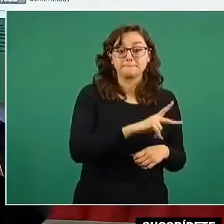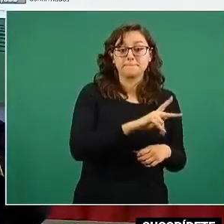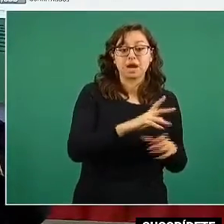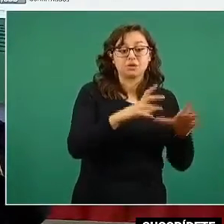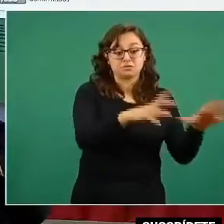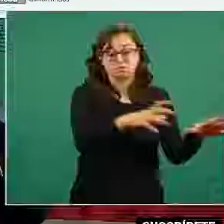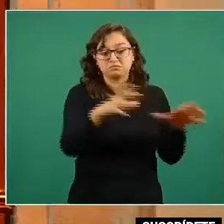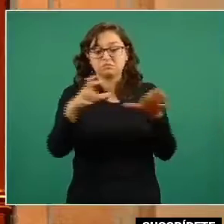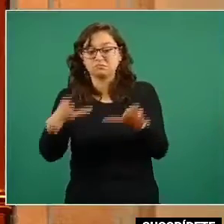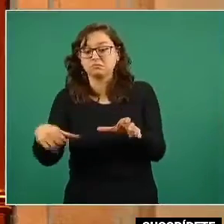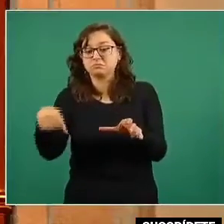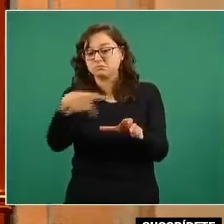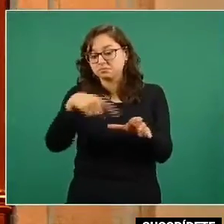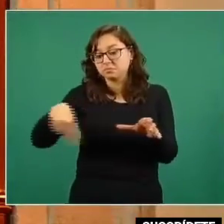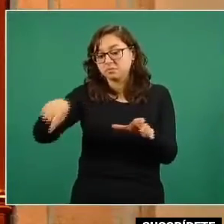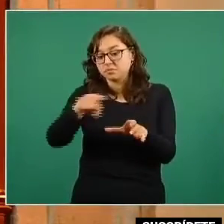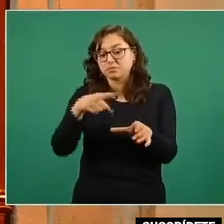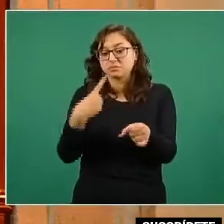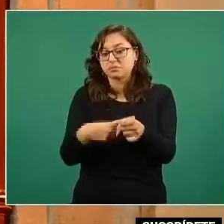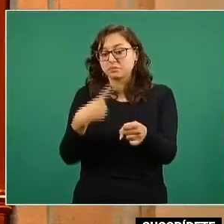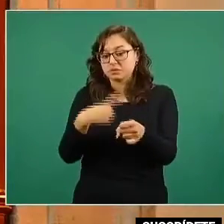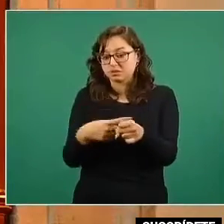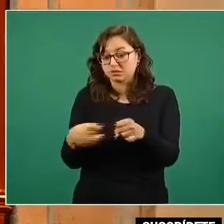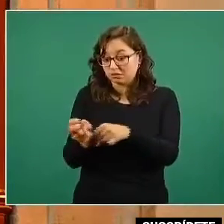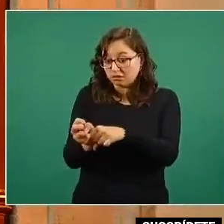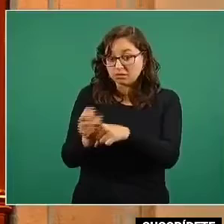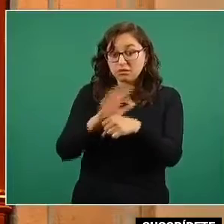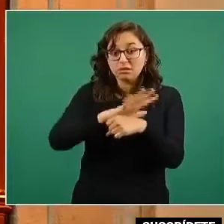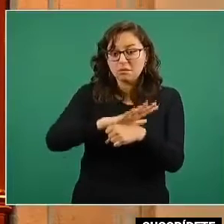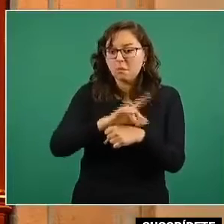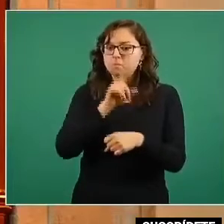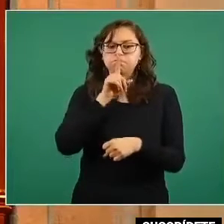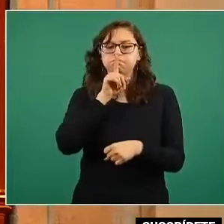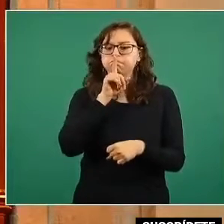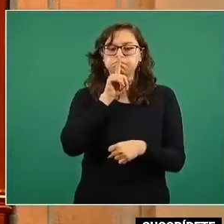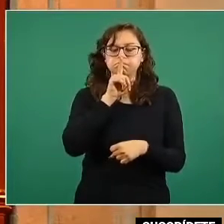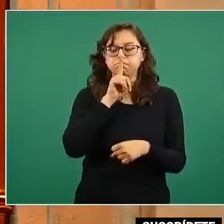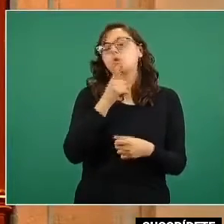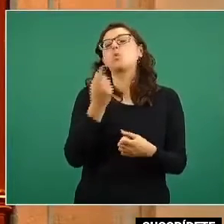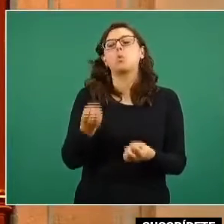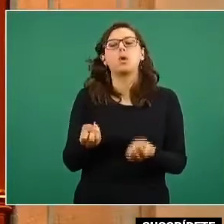no se encontró la presencia del virus SARS-CoV-2 en sus vías respiratorias en